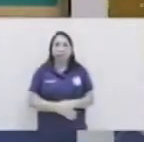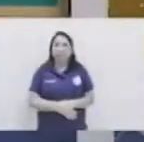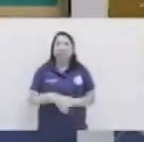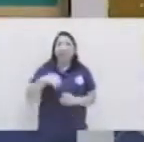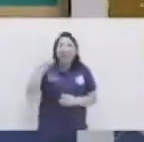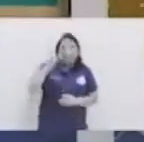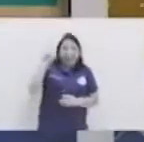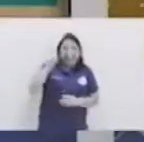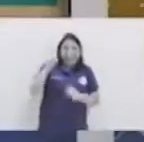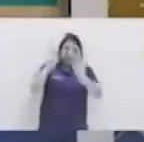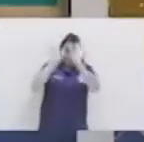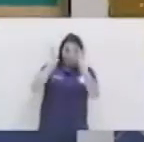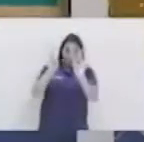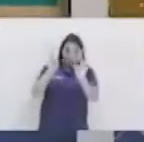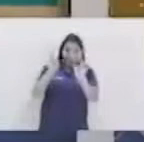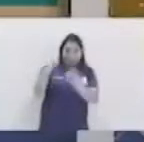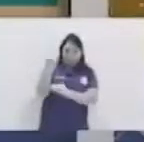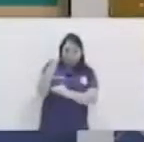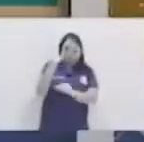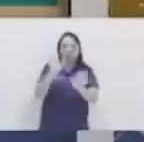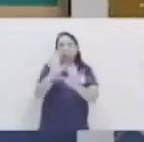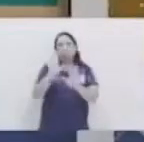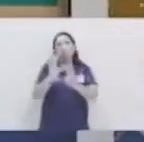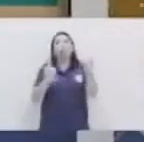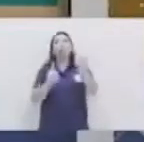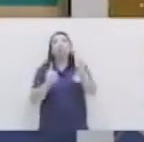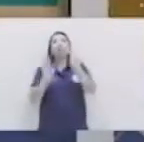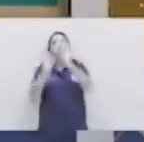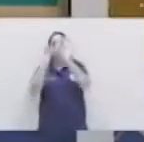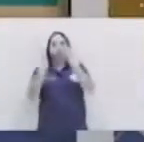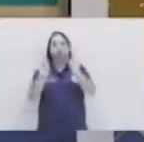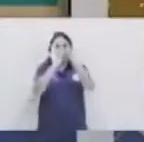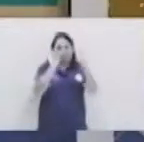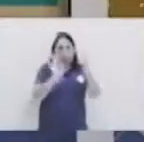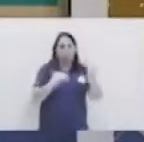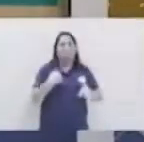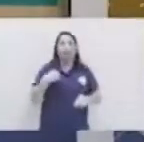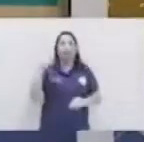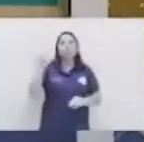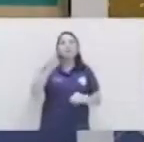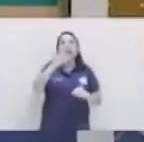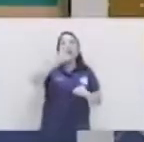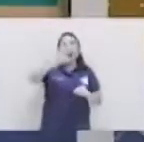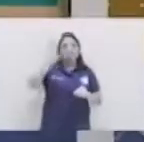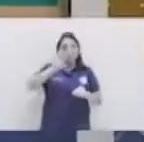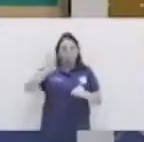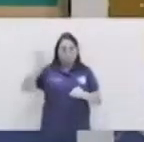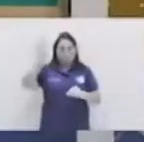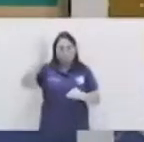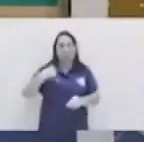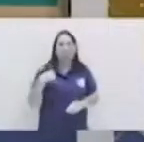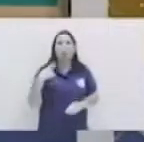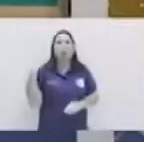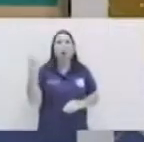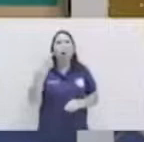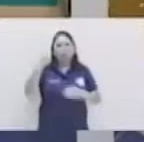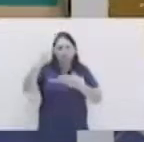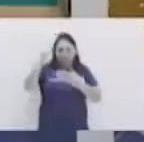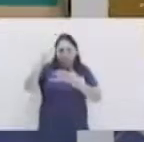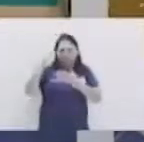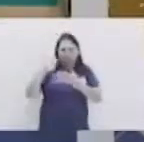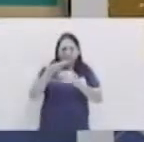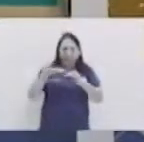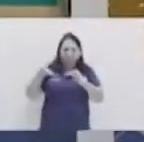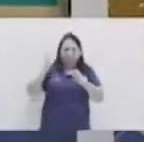Que esta no es la única forma de hacerlo. Podemos hacerlo de dos maneras: utilizando esta ecuación o evaluando para el valor de